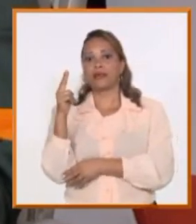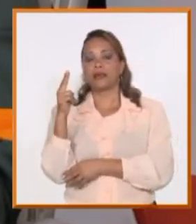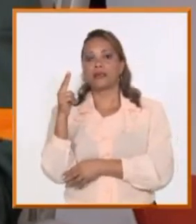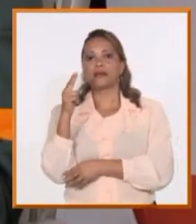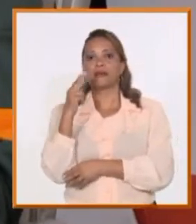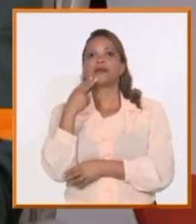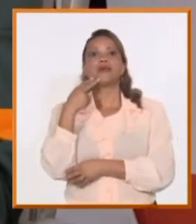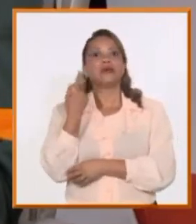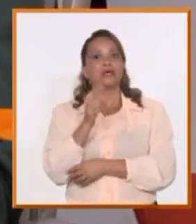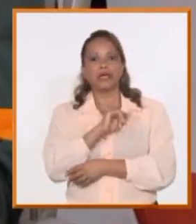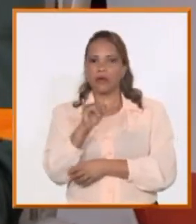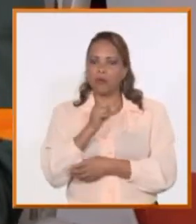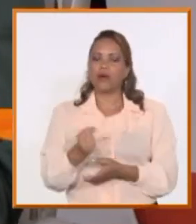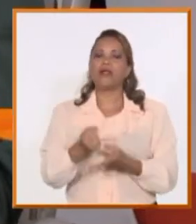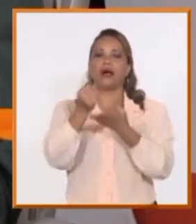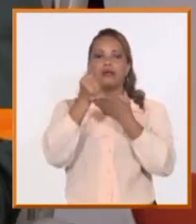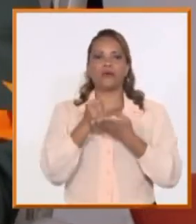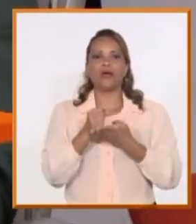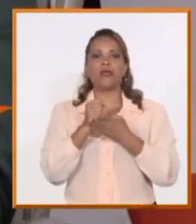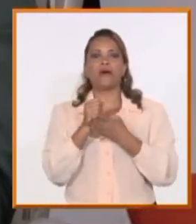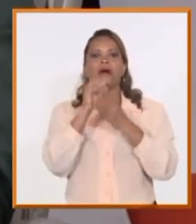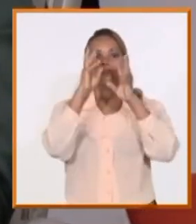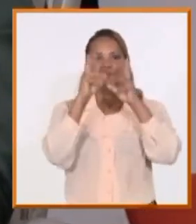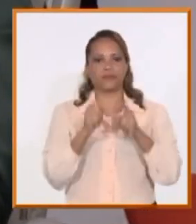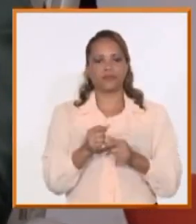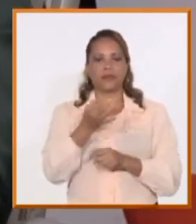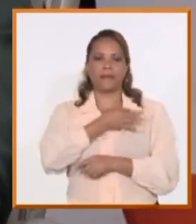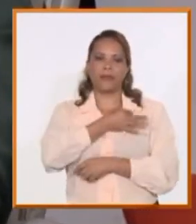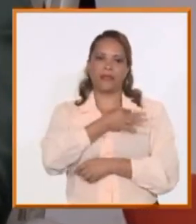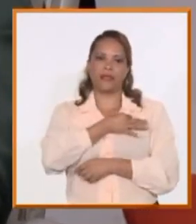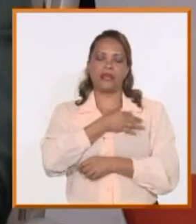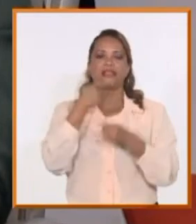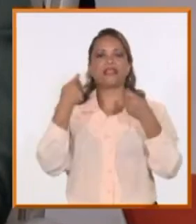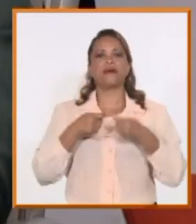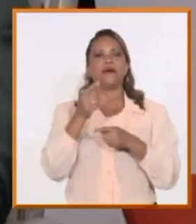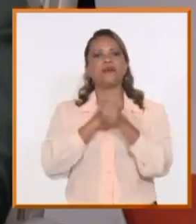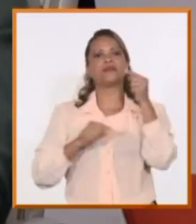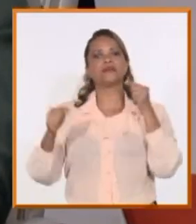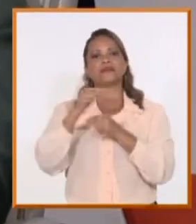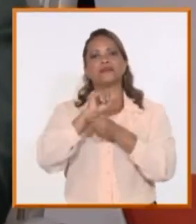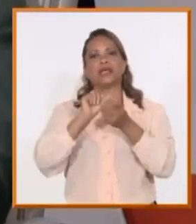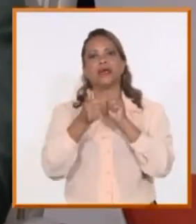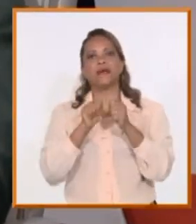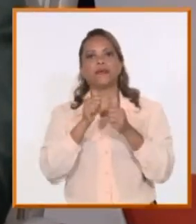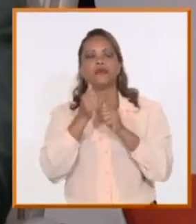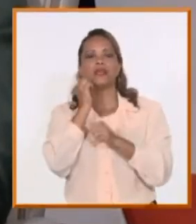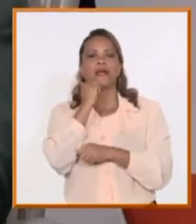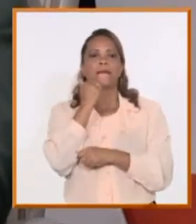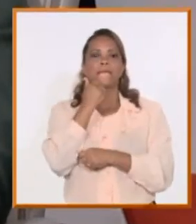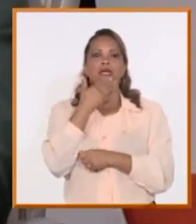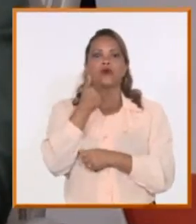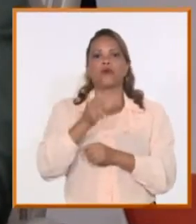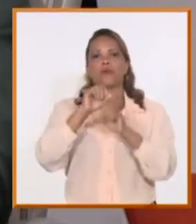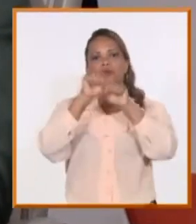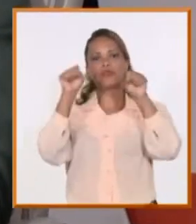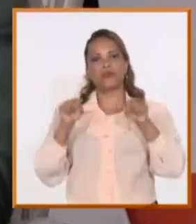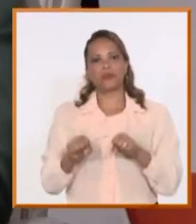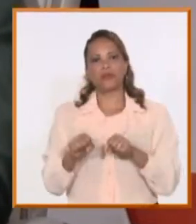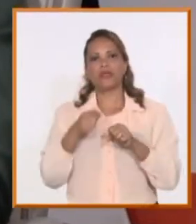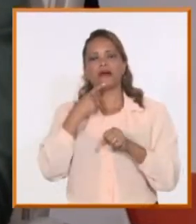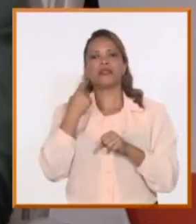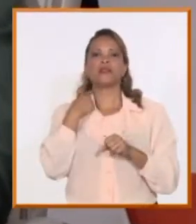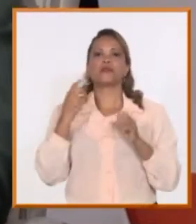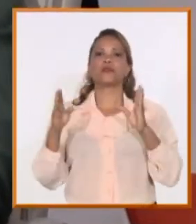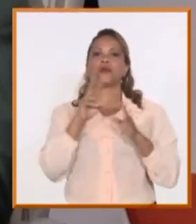vasca, que también contribuyeron a la delegación. Hay que priorizar, Randy, los deportes que más opciones tienen posibilidad de medalla en París